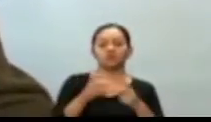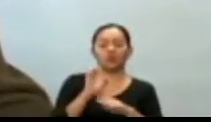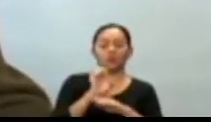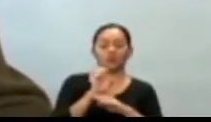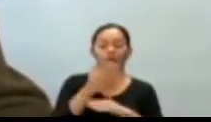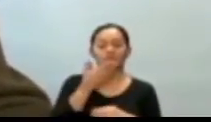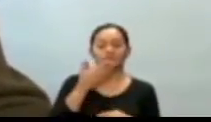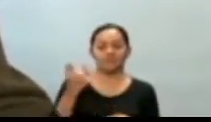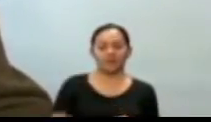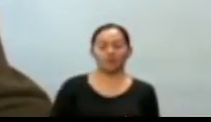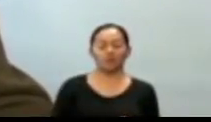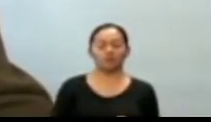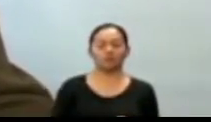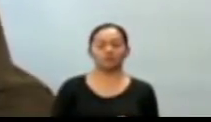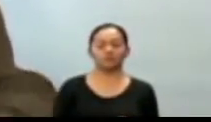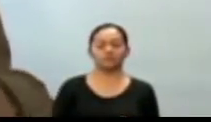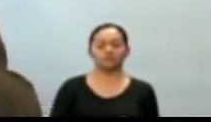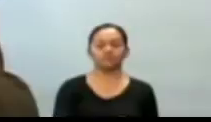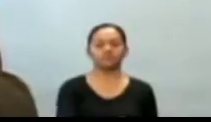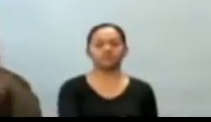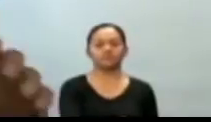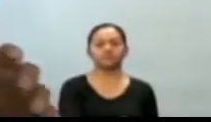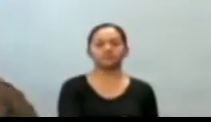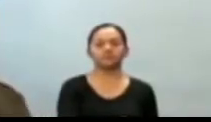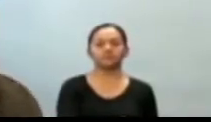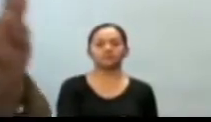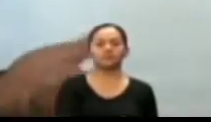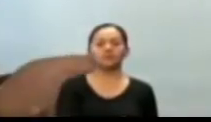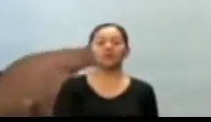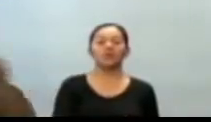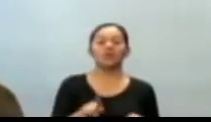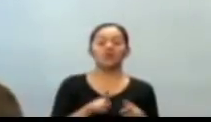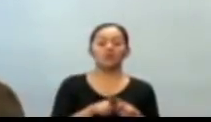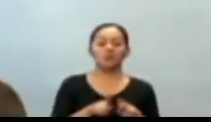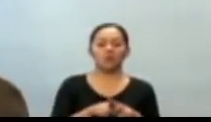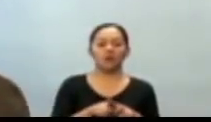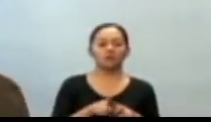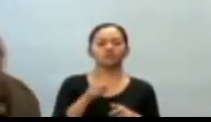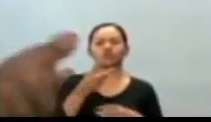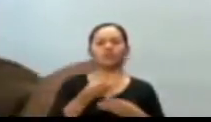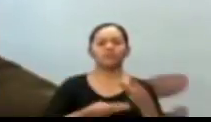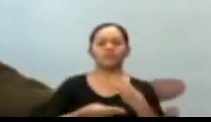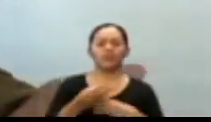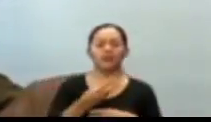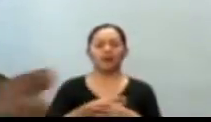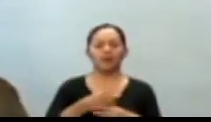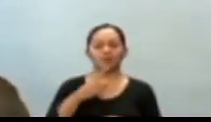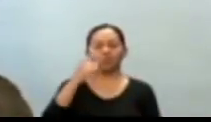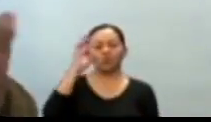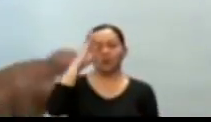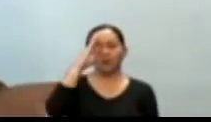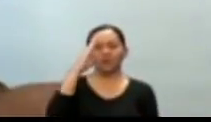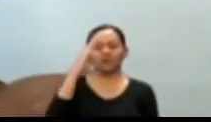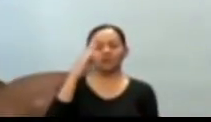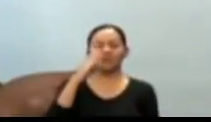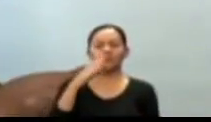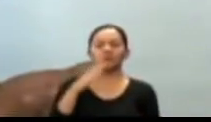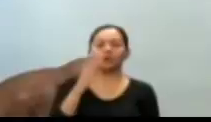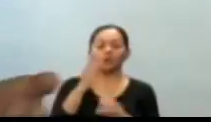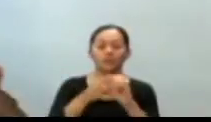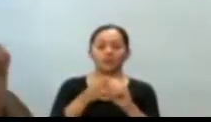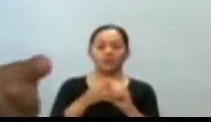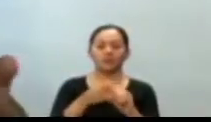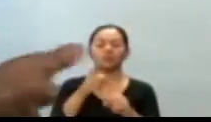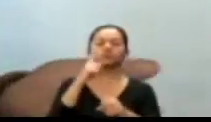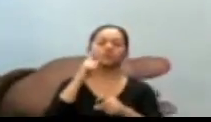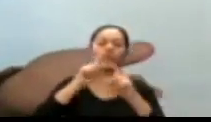este prácticamente había sido subordinado al mercado y muchas de sus competencias había sido entregadas a la empresa privada